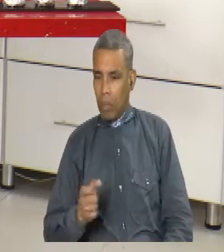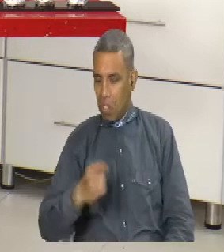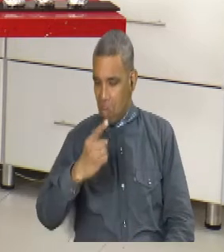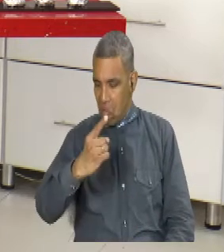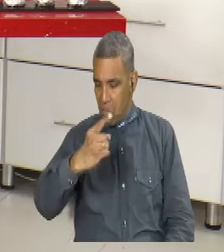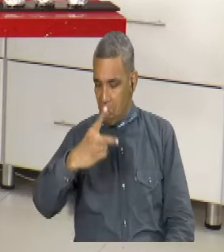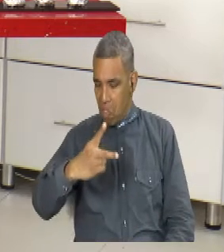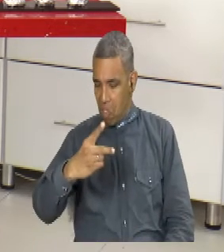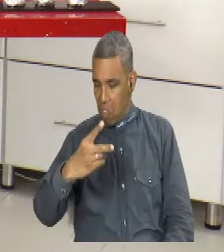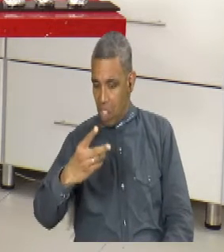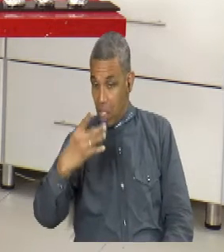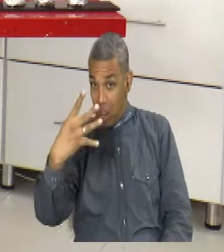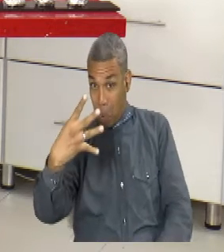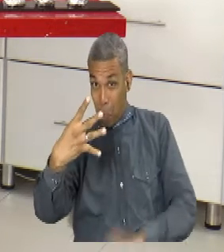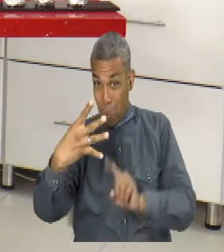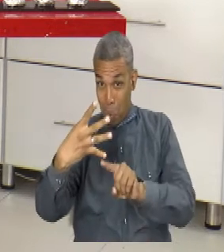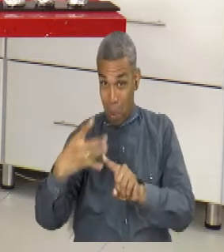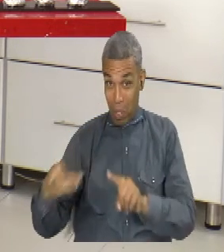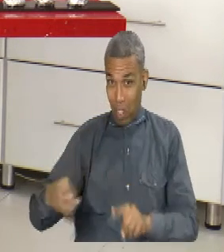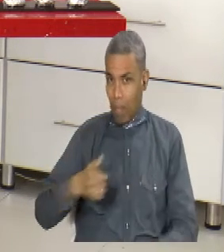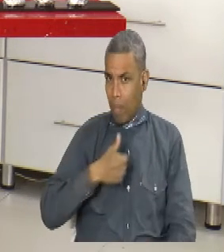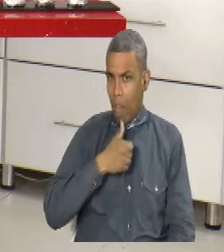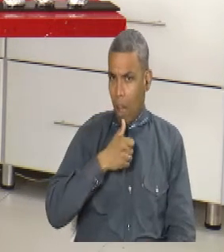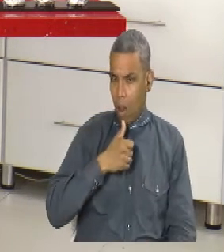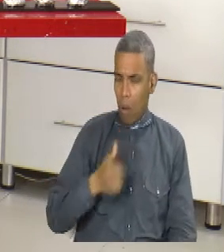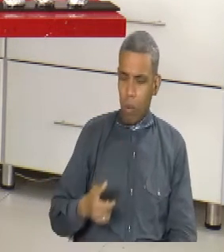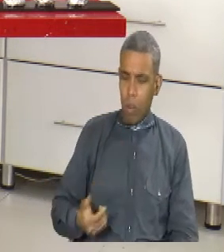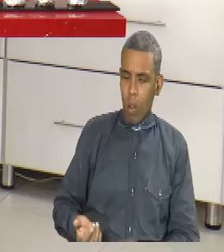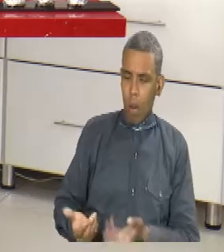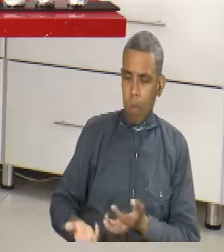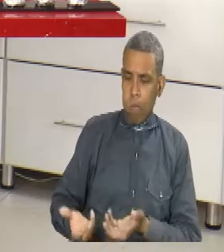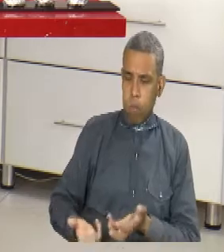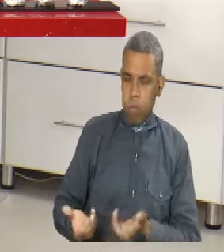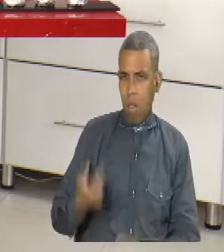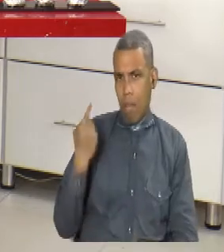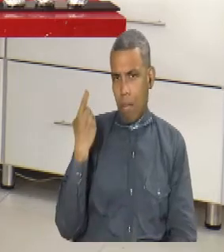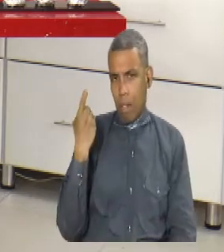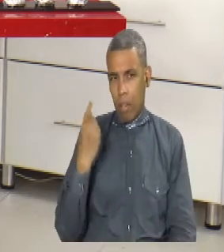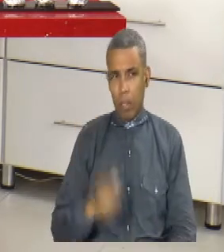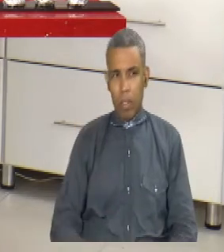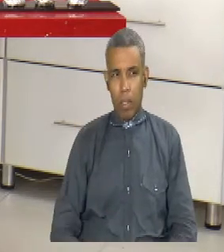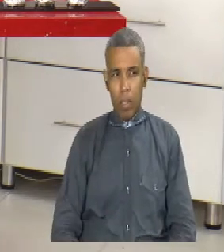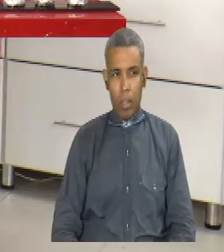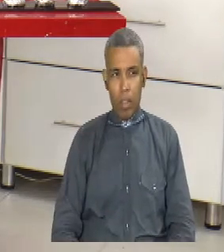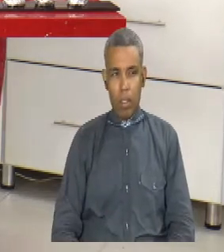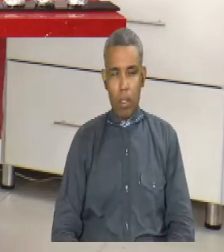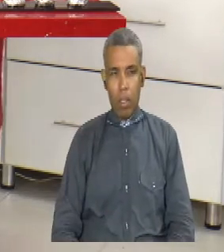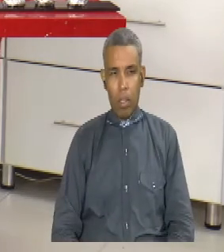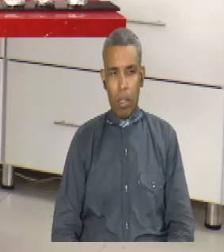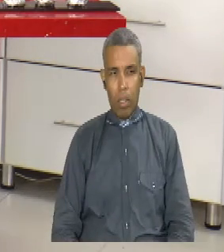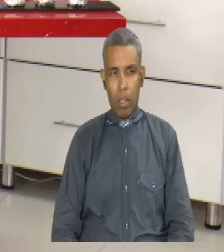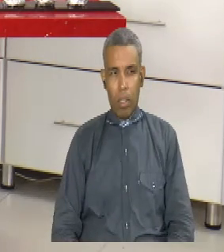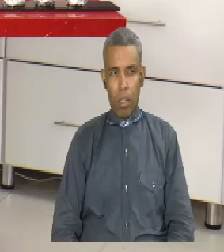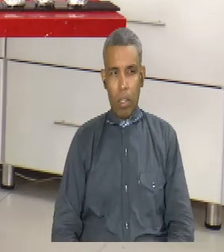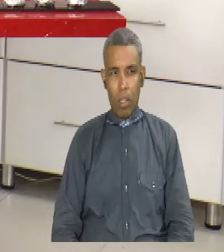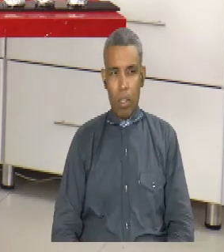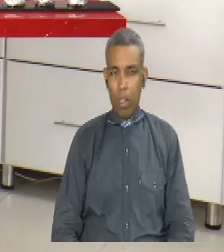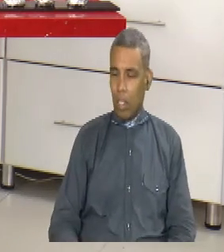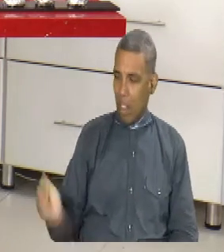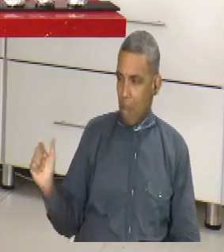adicionamos nosotros les falta un poquito más. A ver, Jessica, lo vas a